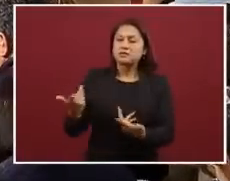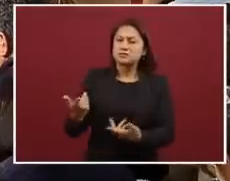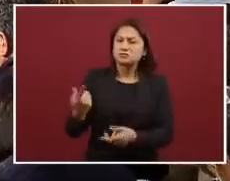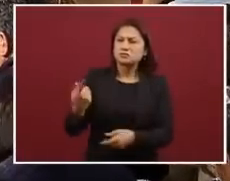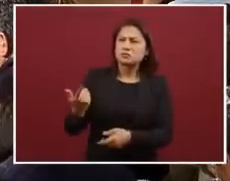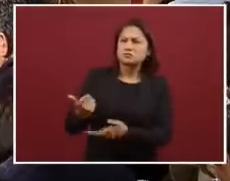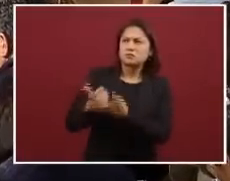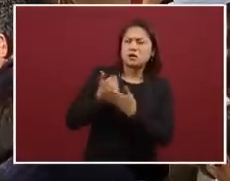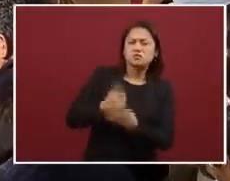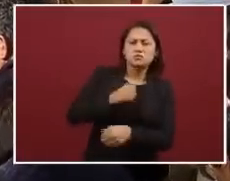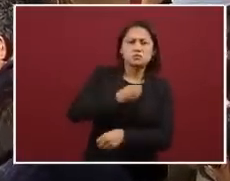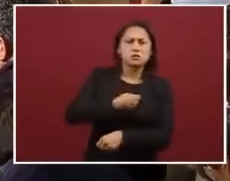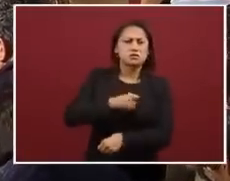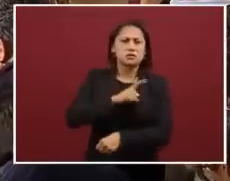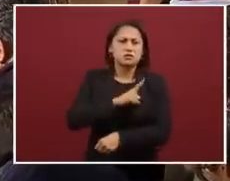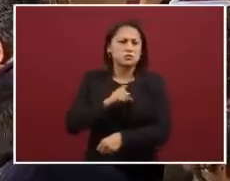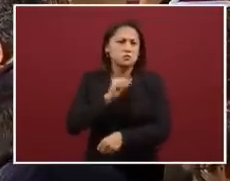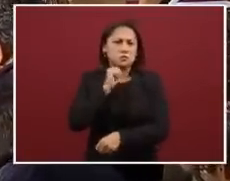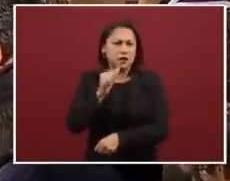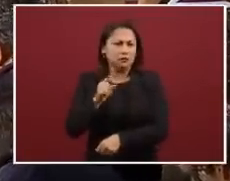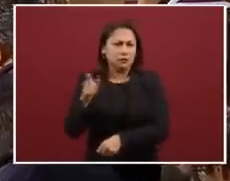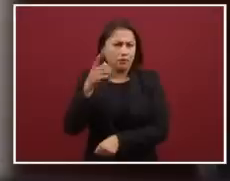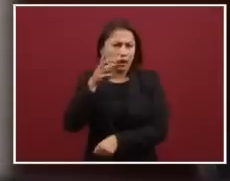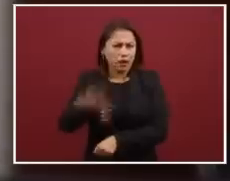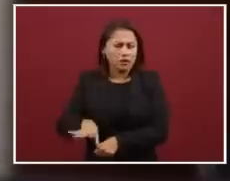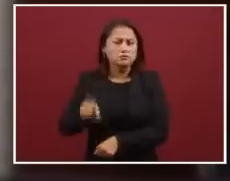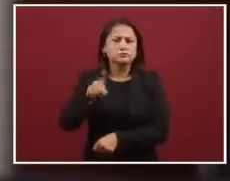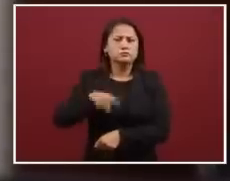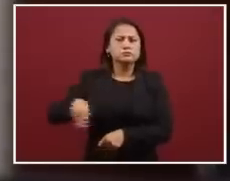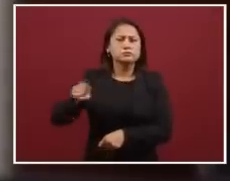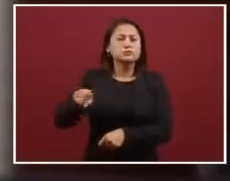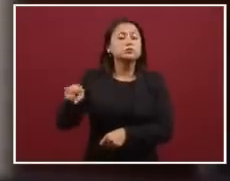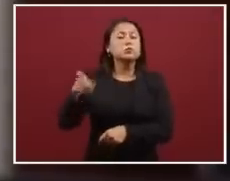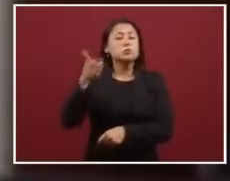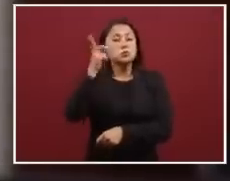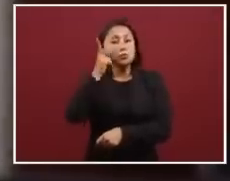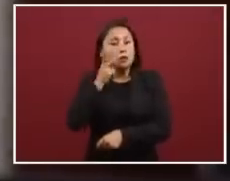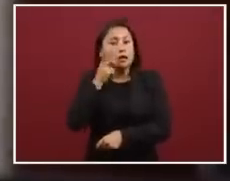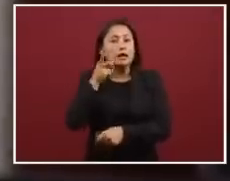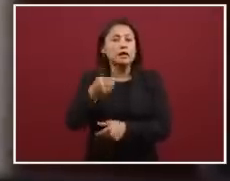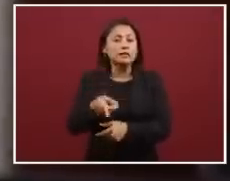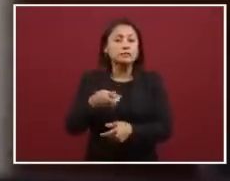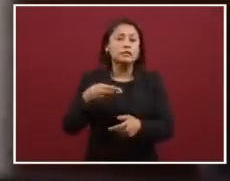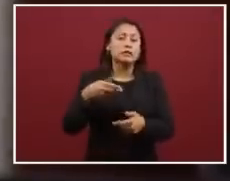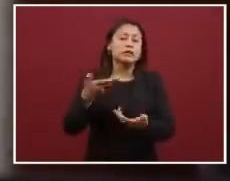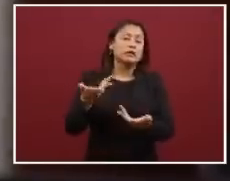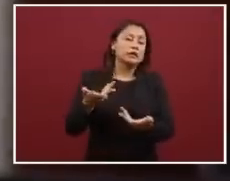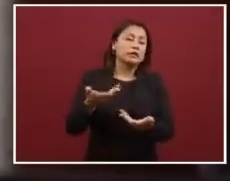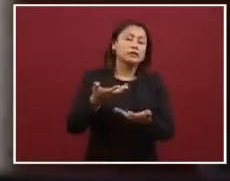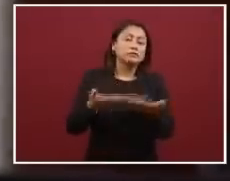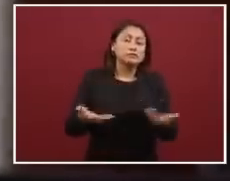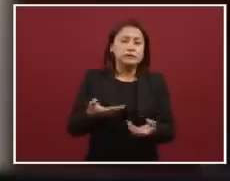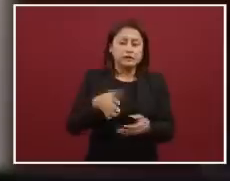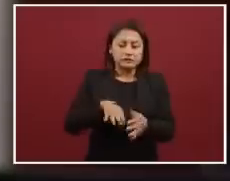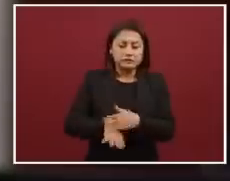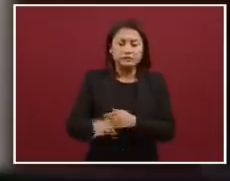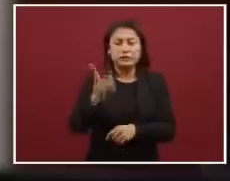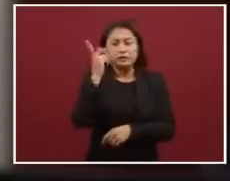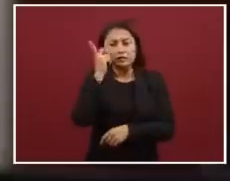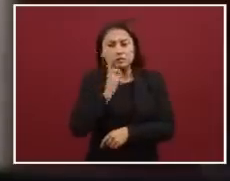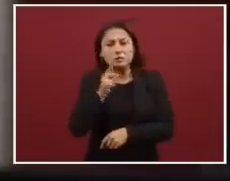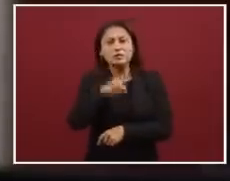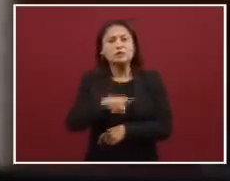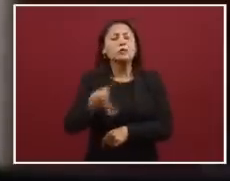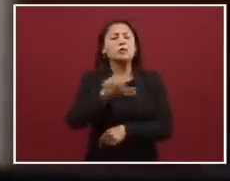el lado mexicano, en el piso, en espera de respuesta norteamericana, más aparte el flujo ilegal que va por camiones en las carreteras